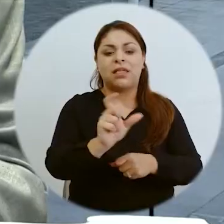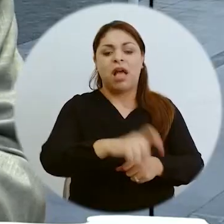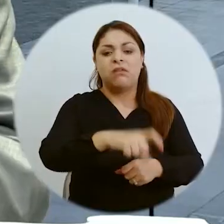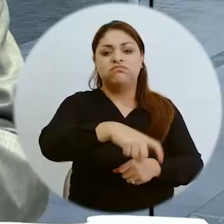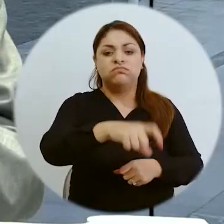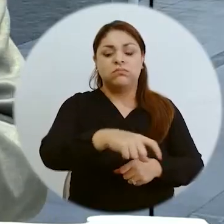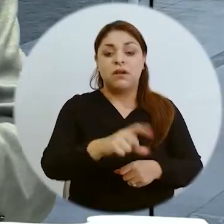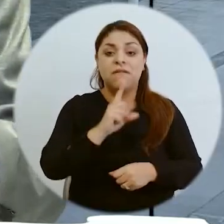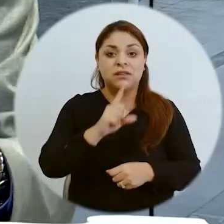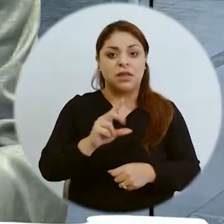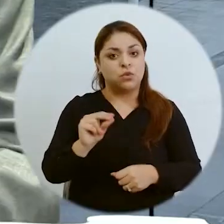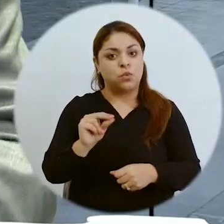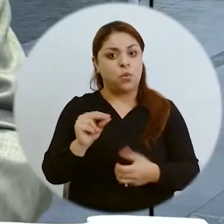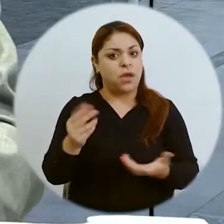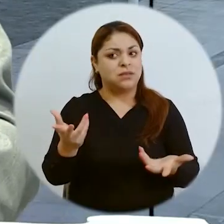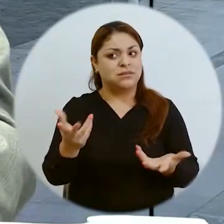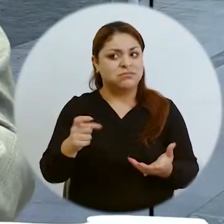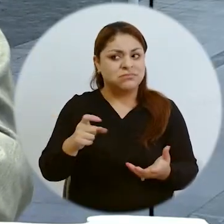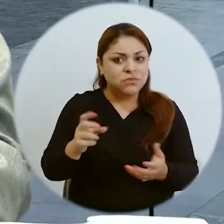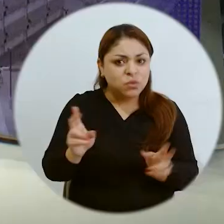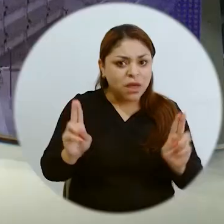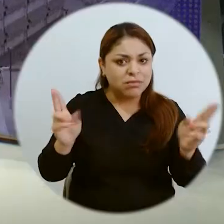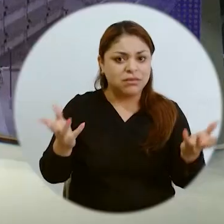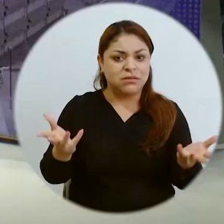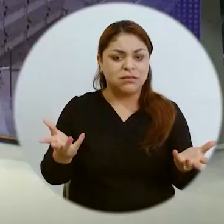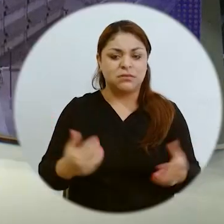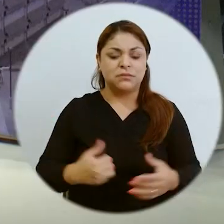créditos que, reitero, no son de primera necesidad.